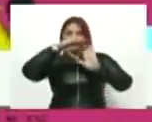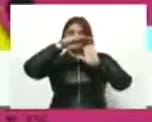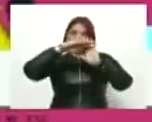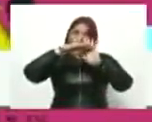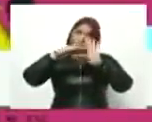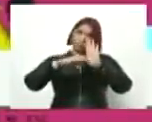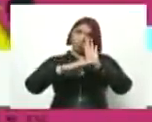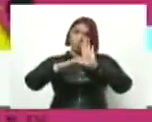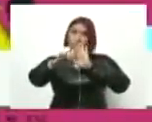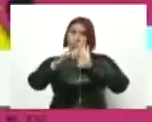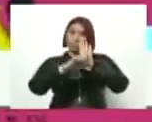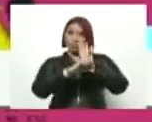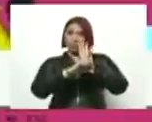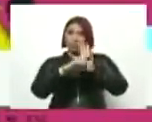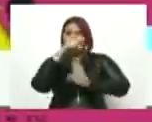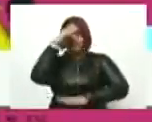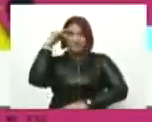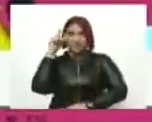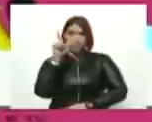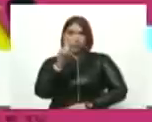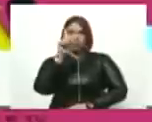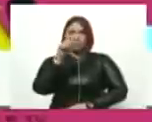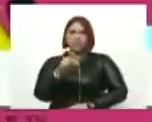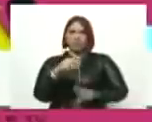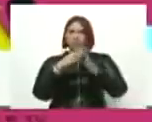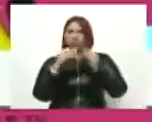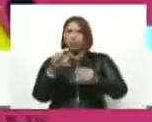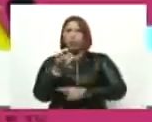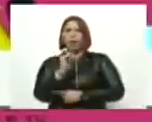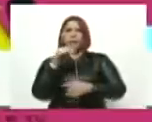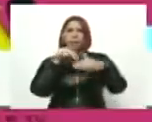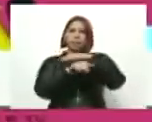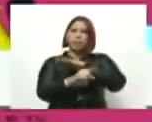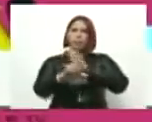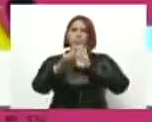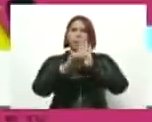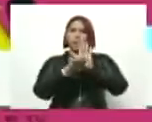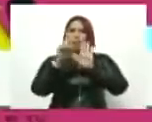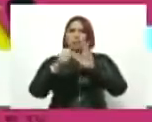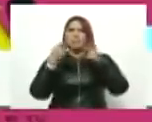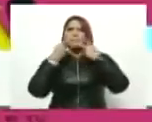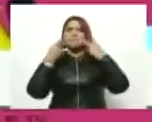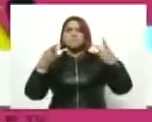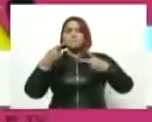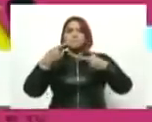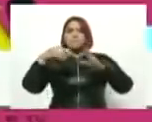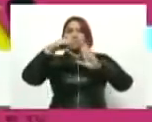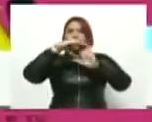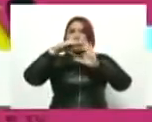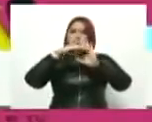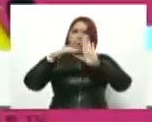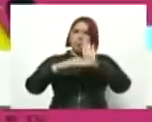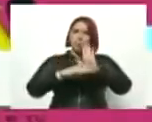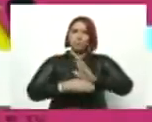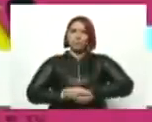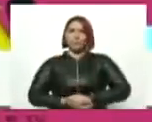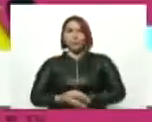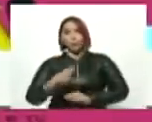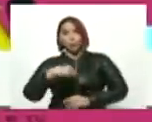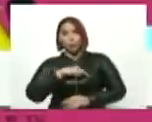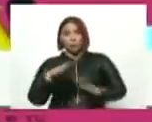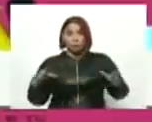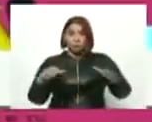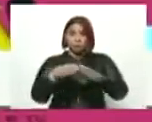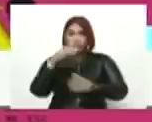partido y todo lo contemplado en los estatutos, en la declaración de principios de nuestro